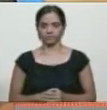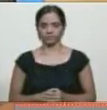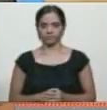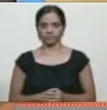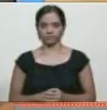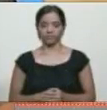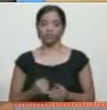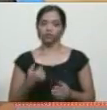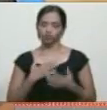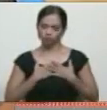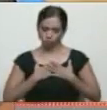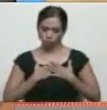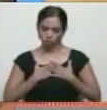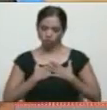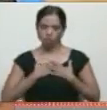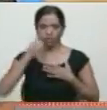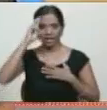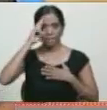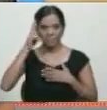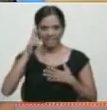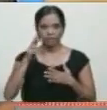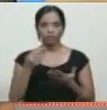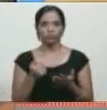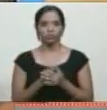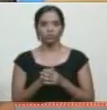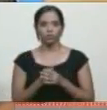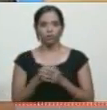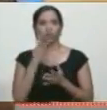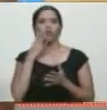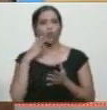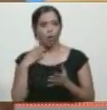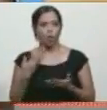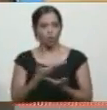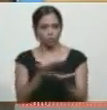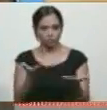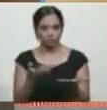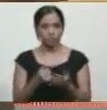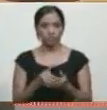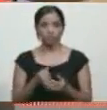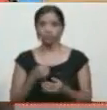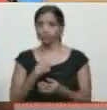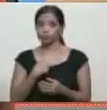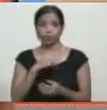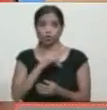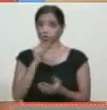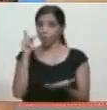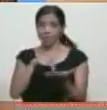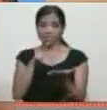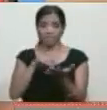Yo los respeto, los admiro. Yo no participé el 4 de febrero.